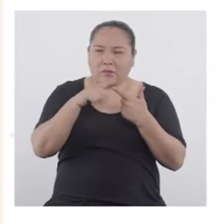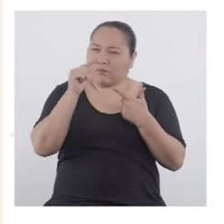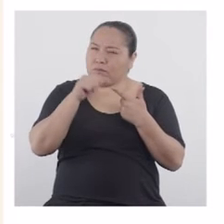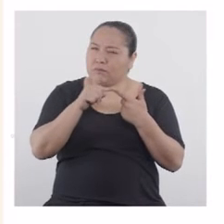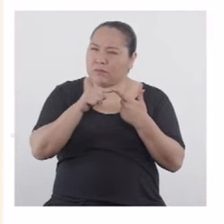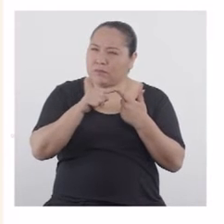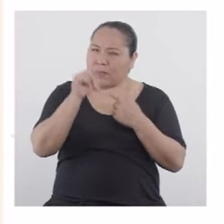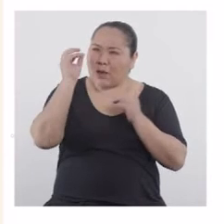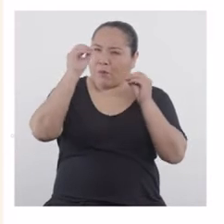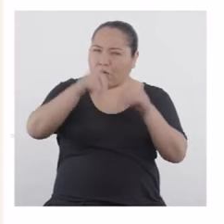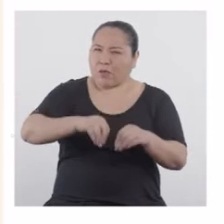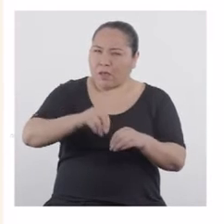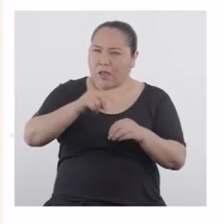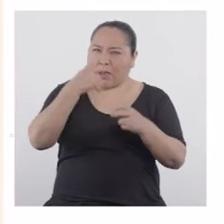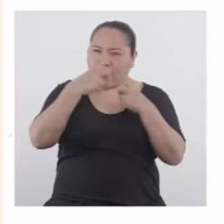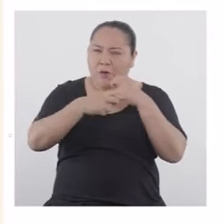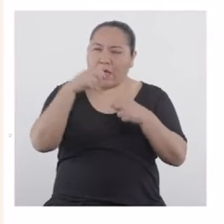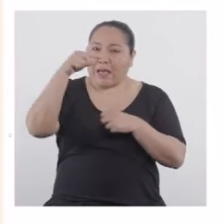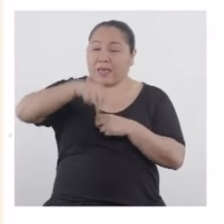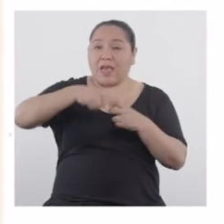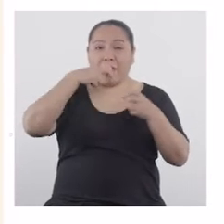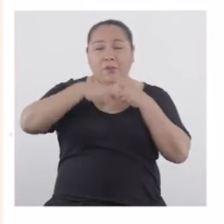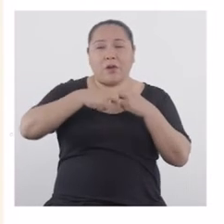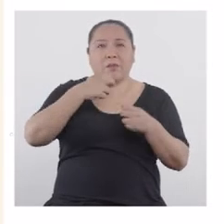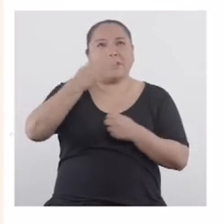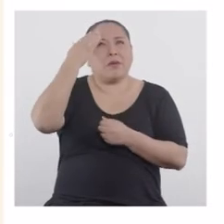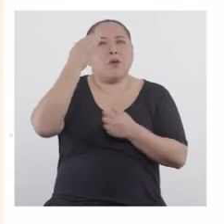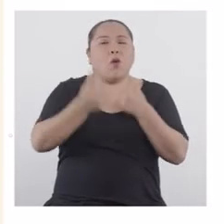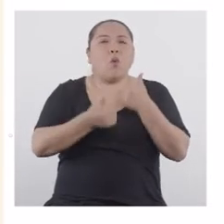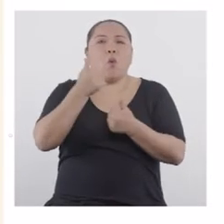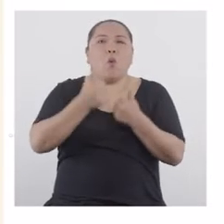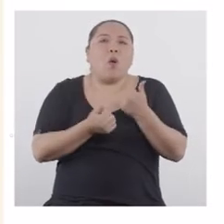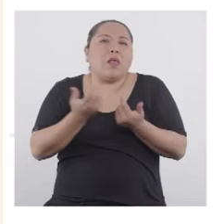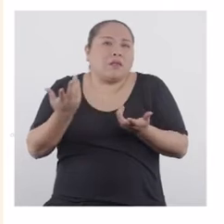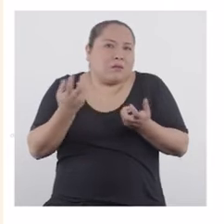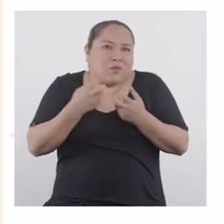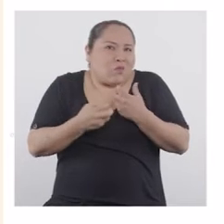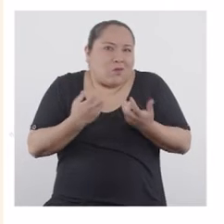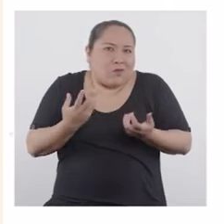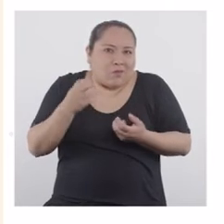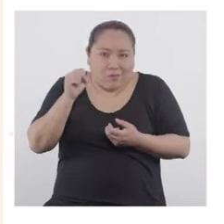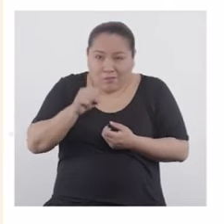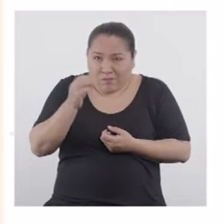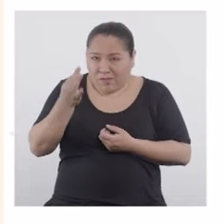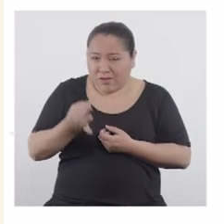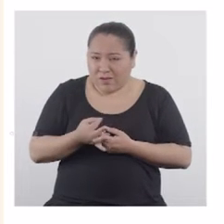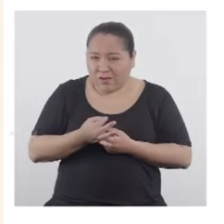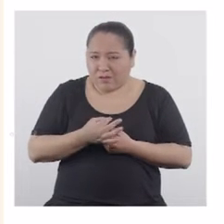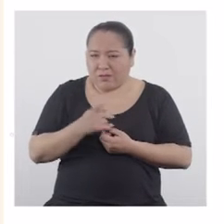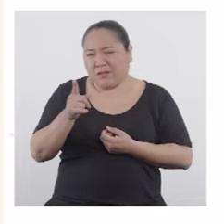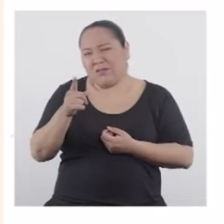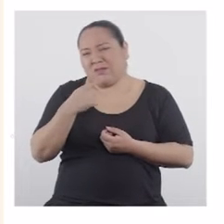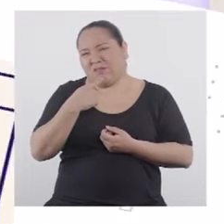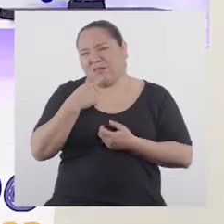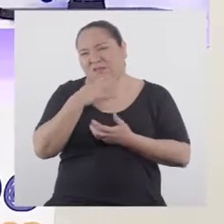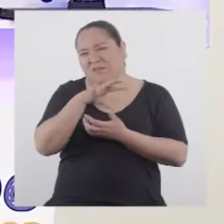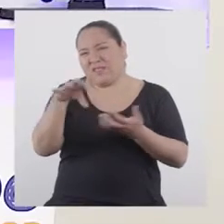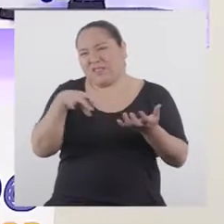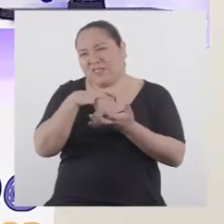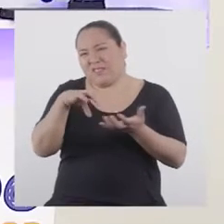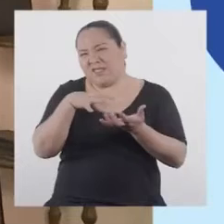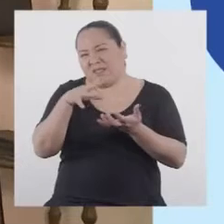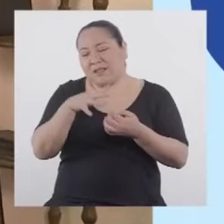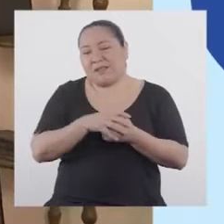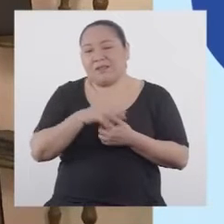debe definir el problema. Aquí el problema es saber cuál es el problema, ¿no? Eso sonó a